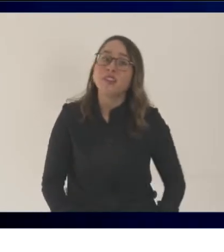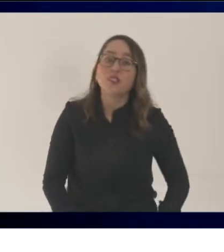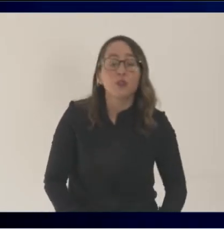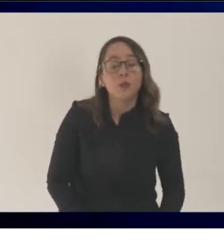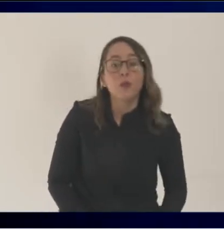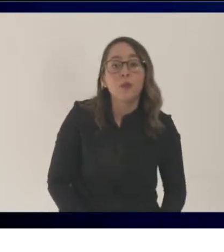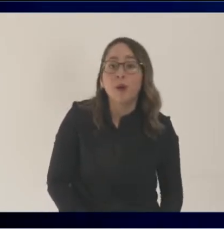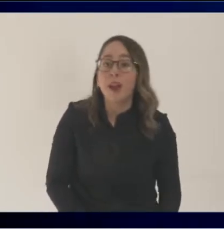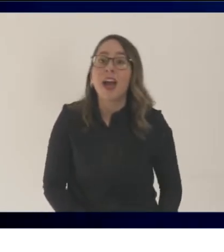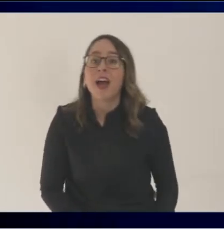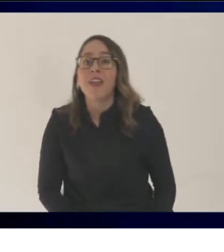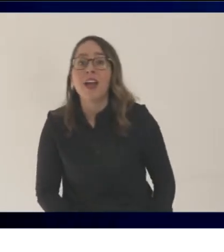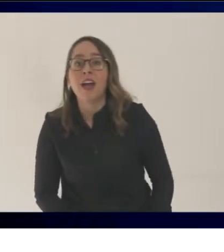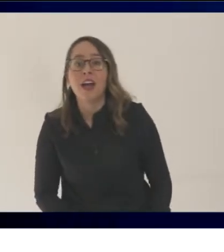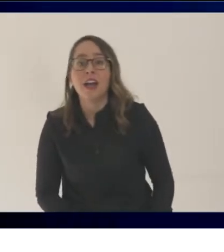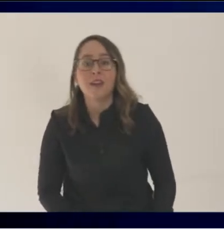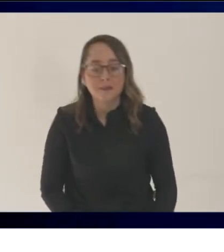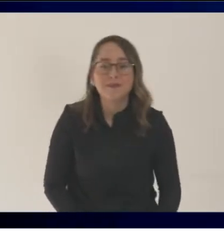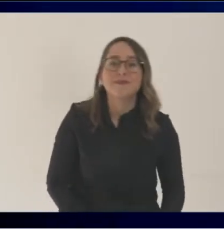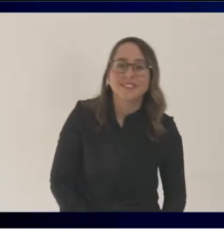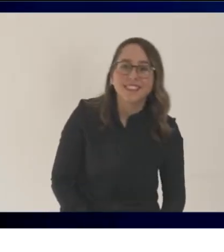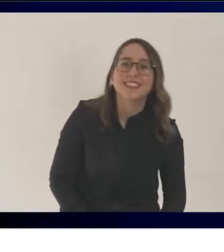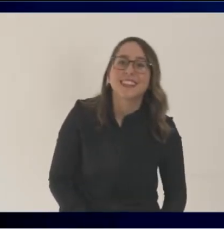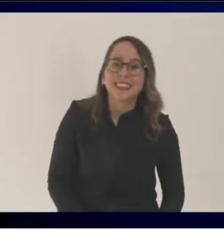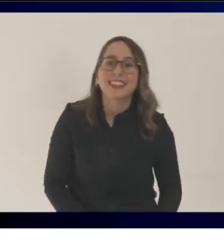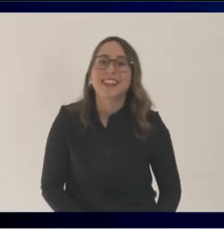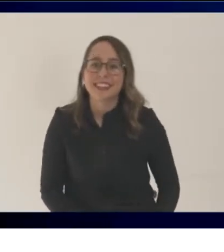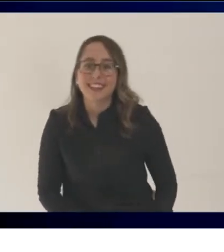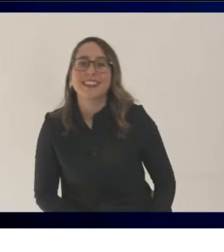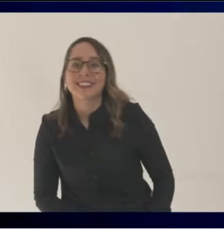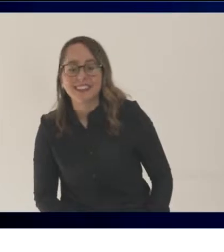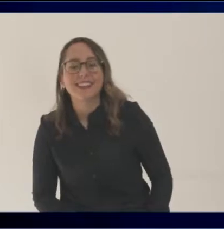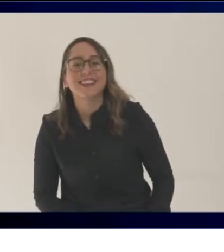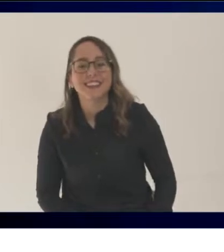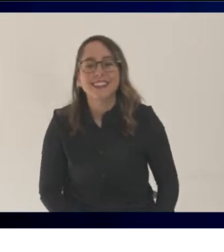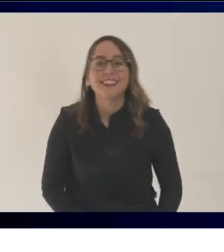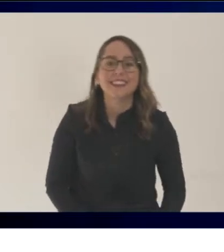Corazón es tu morada y ahora tu hijo